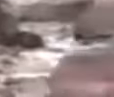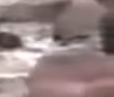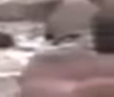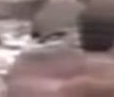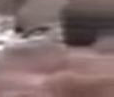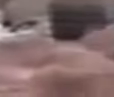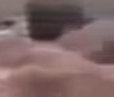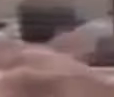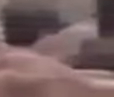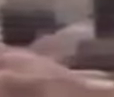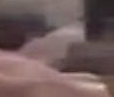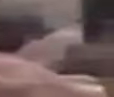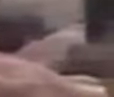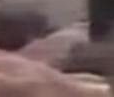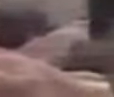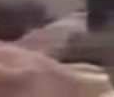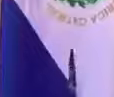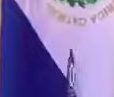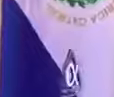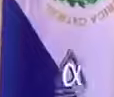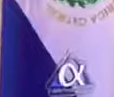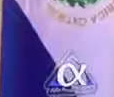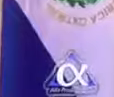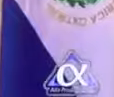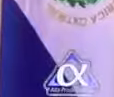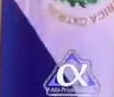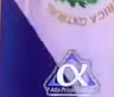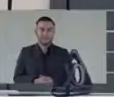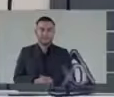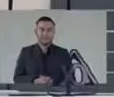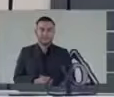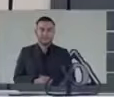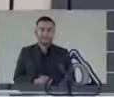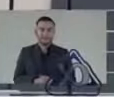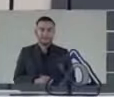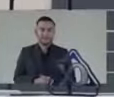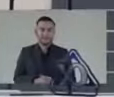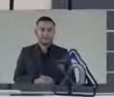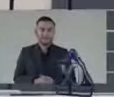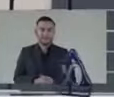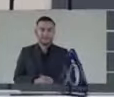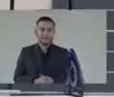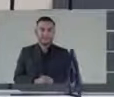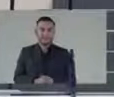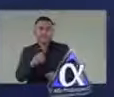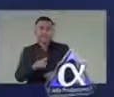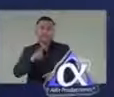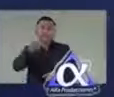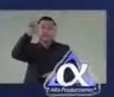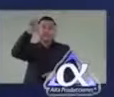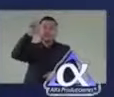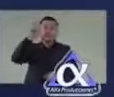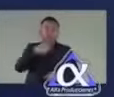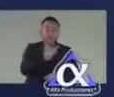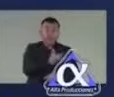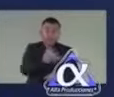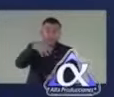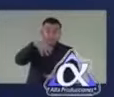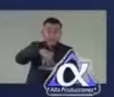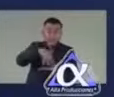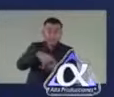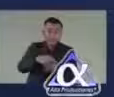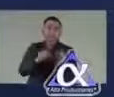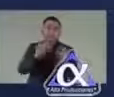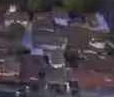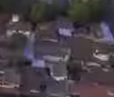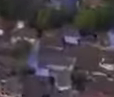merece. Pero crecí con valor. Mr. Presidente, a toda tu regla yo me pego. El que dice que no sirves está loco,